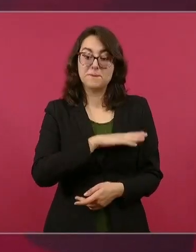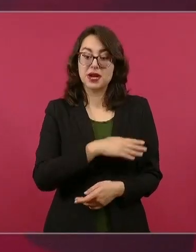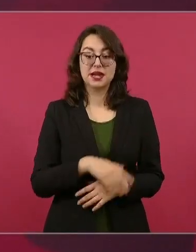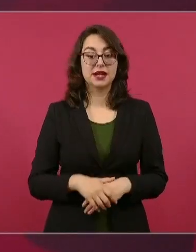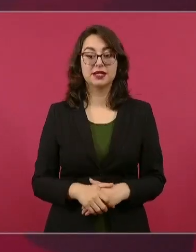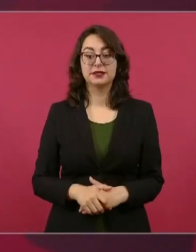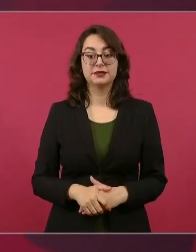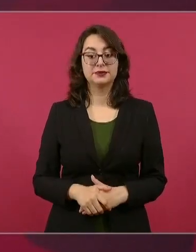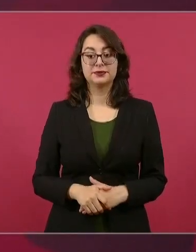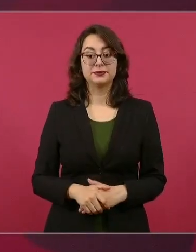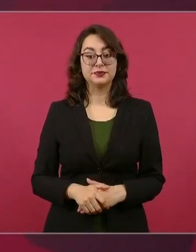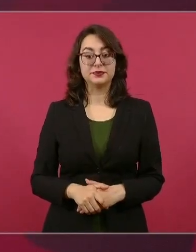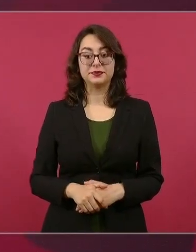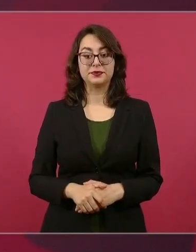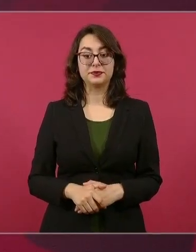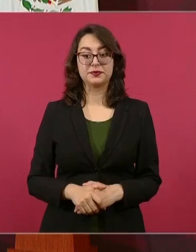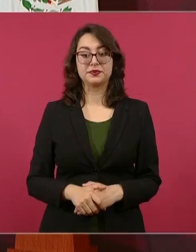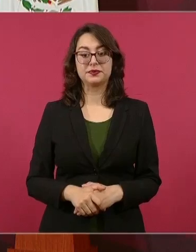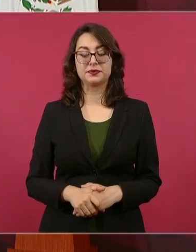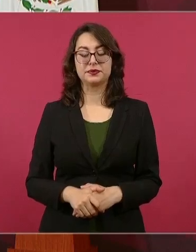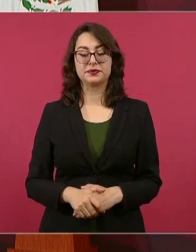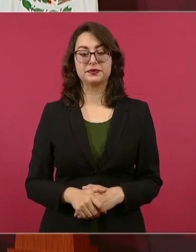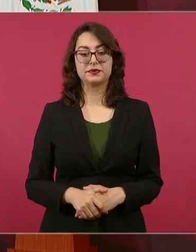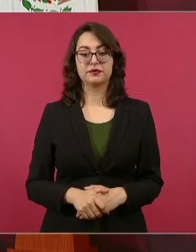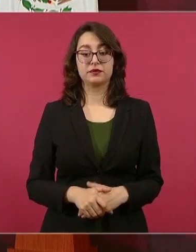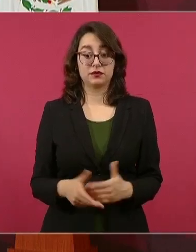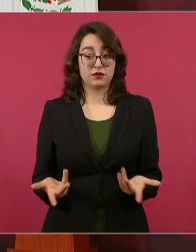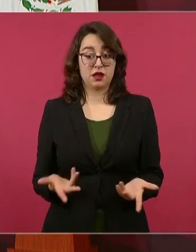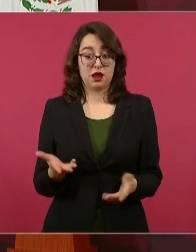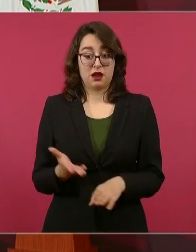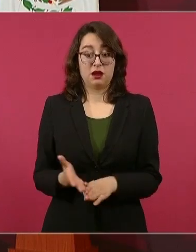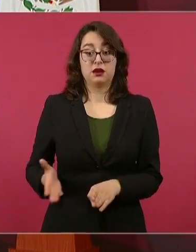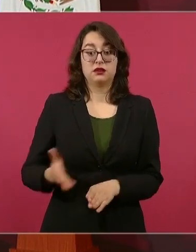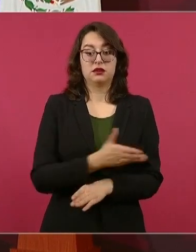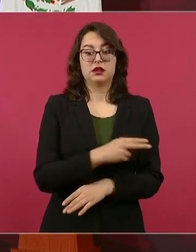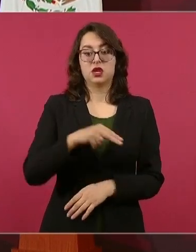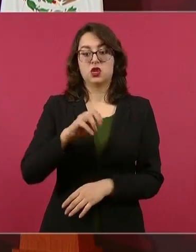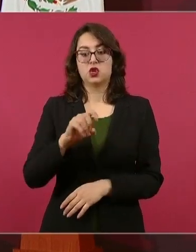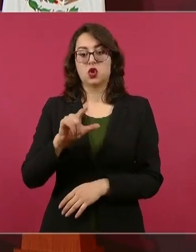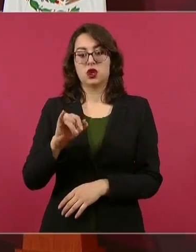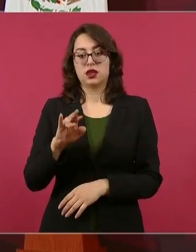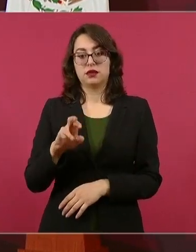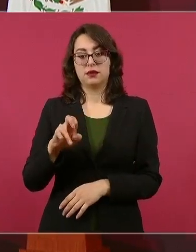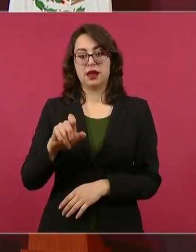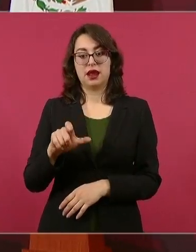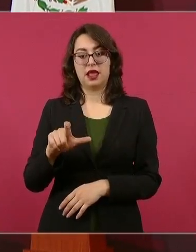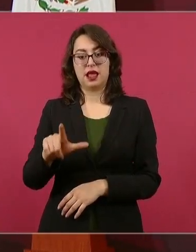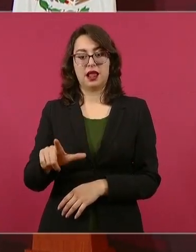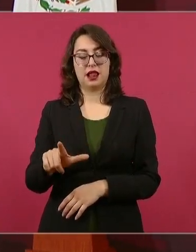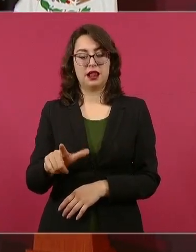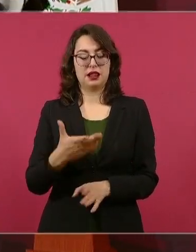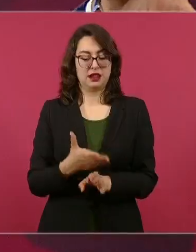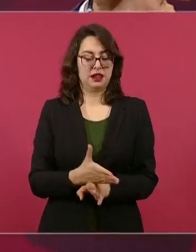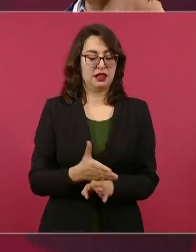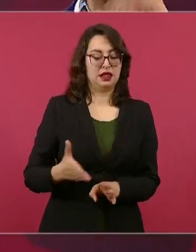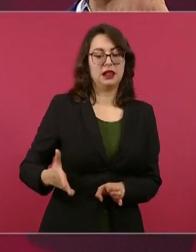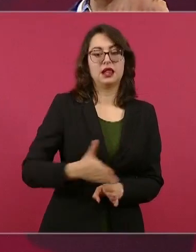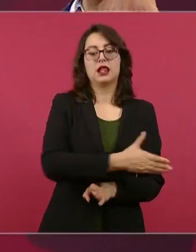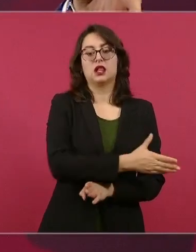Ya ven cómo los tecnócratas neoliberales crearon, ¿no?,